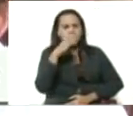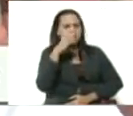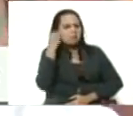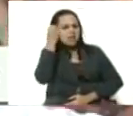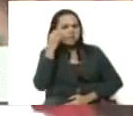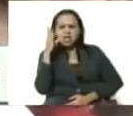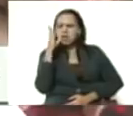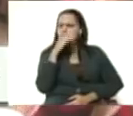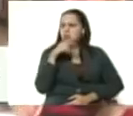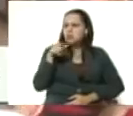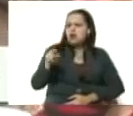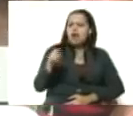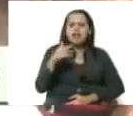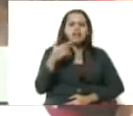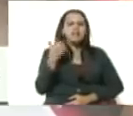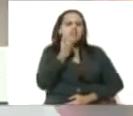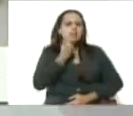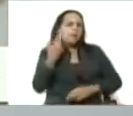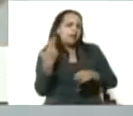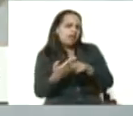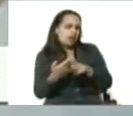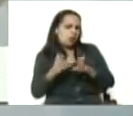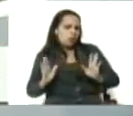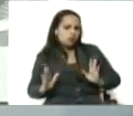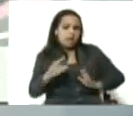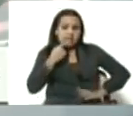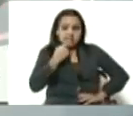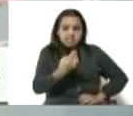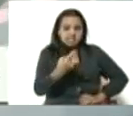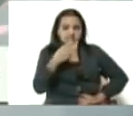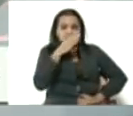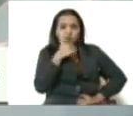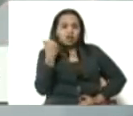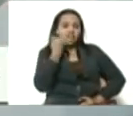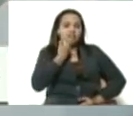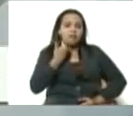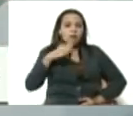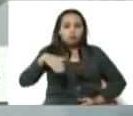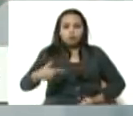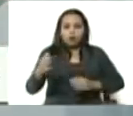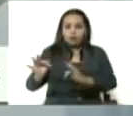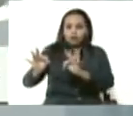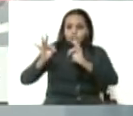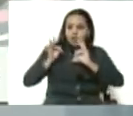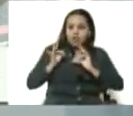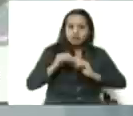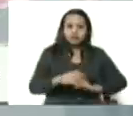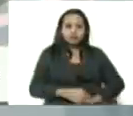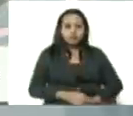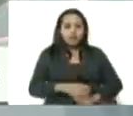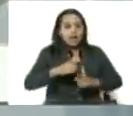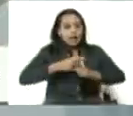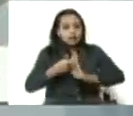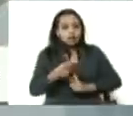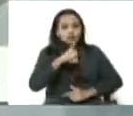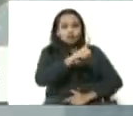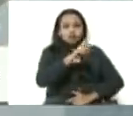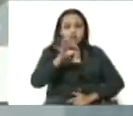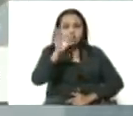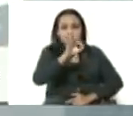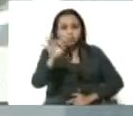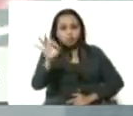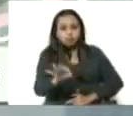esto es una enfermedad peligrosa, que no cree que esto es una enfermedad que lo puede contagiar, y justamente un 13%